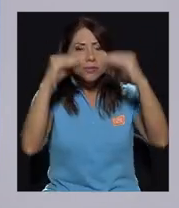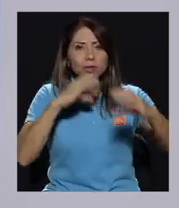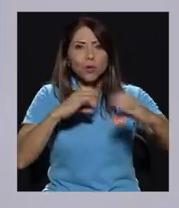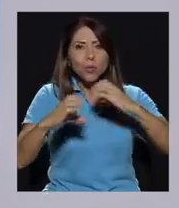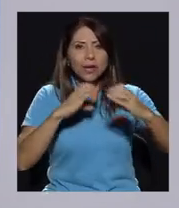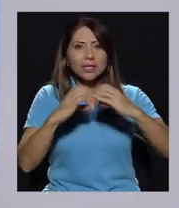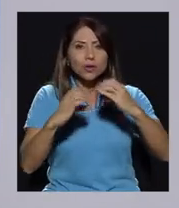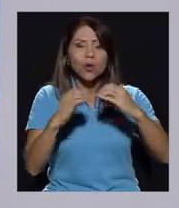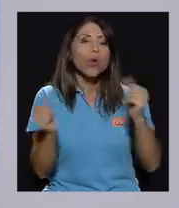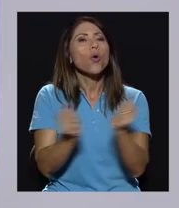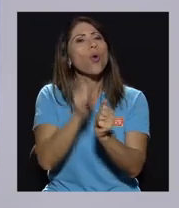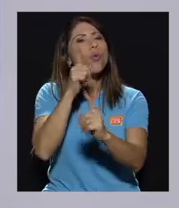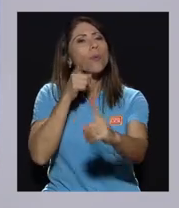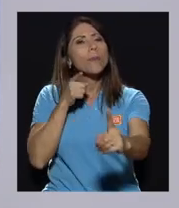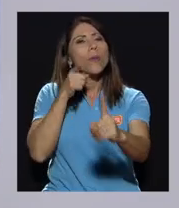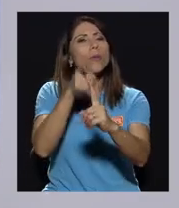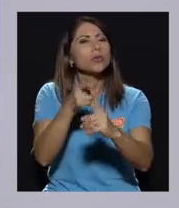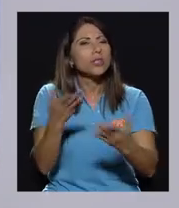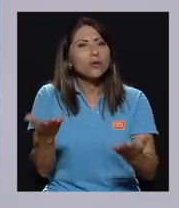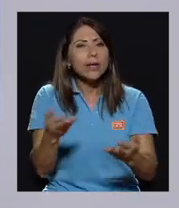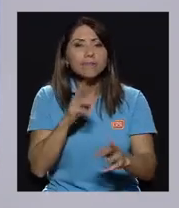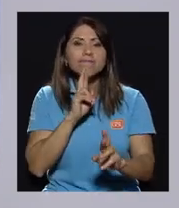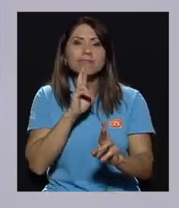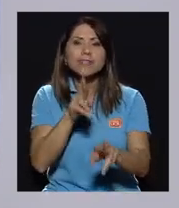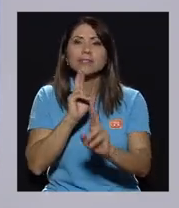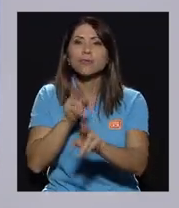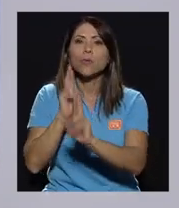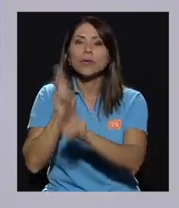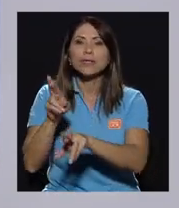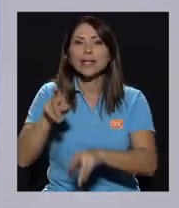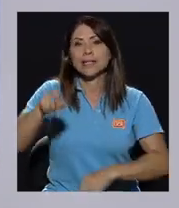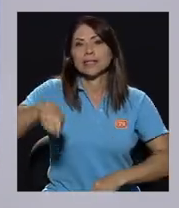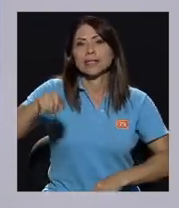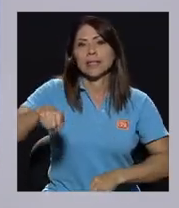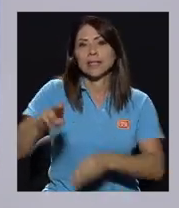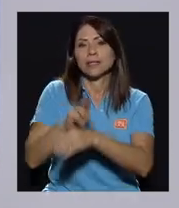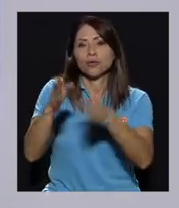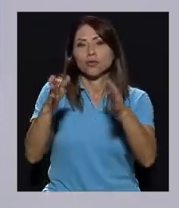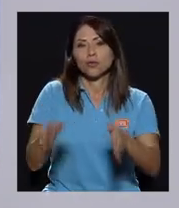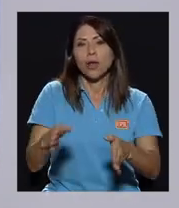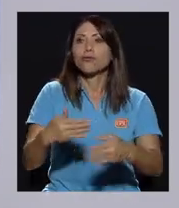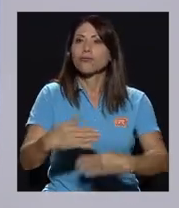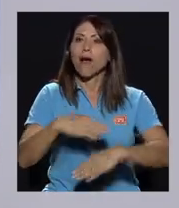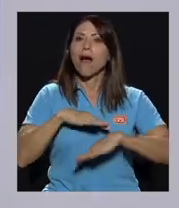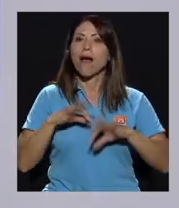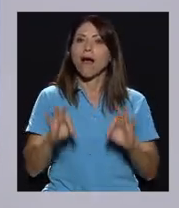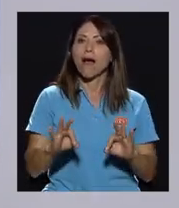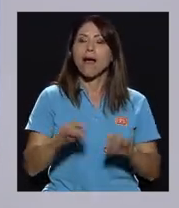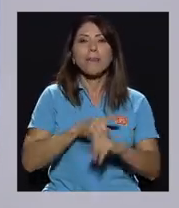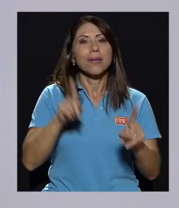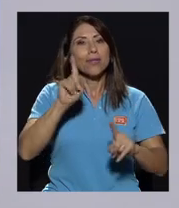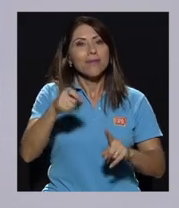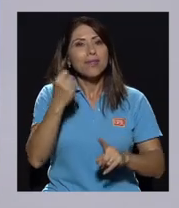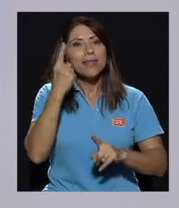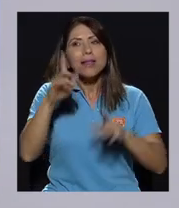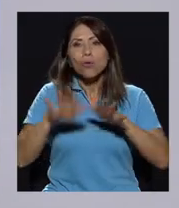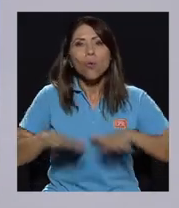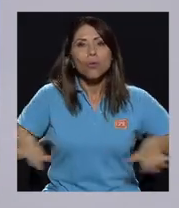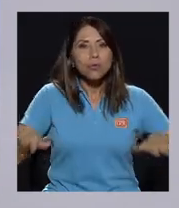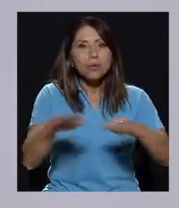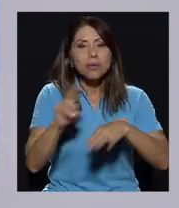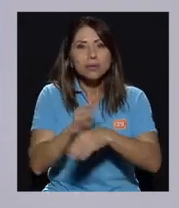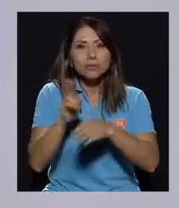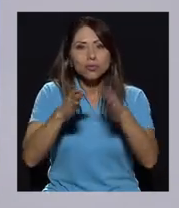y esto con un único propósito y esperar respuestas a las necesidades de los usuarios pero para eso hay que entender los contextos de los